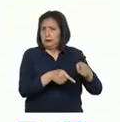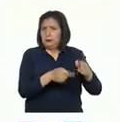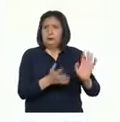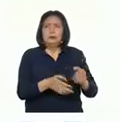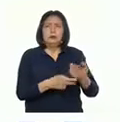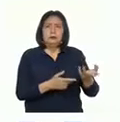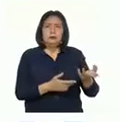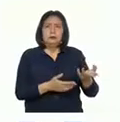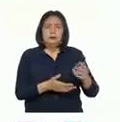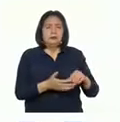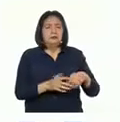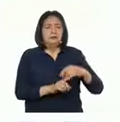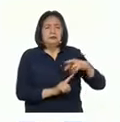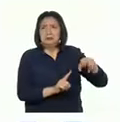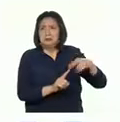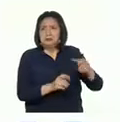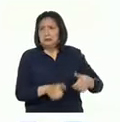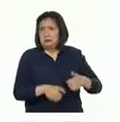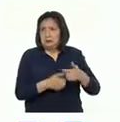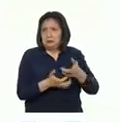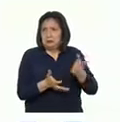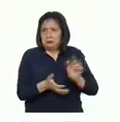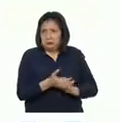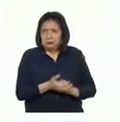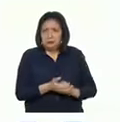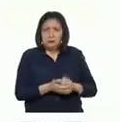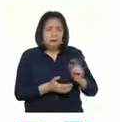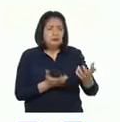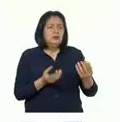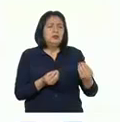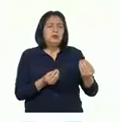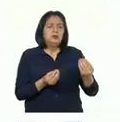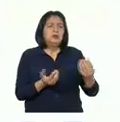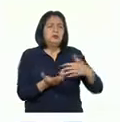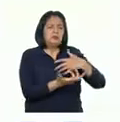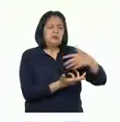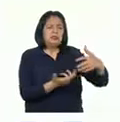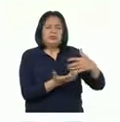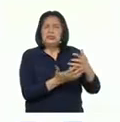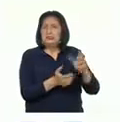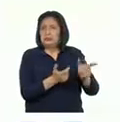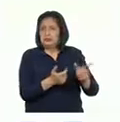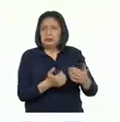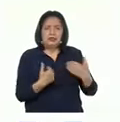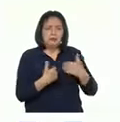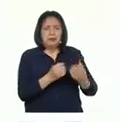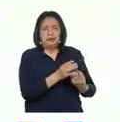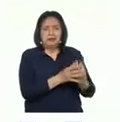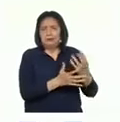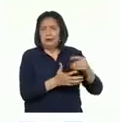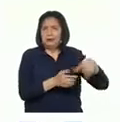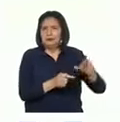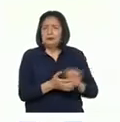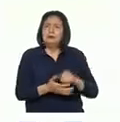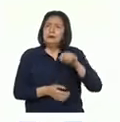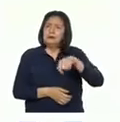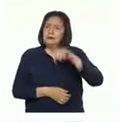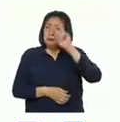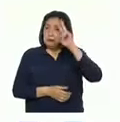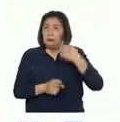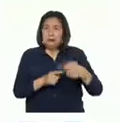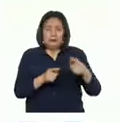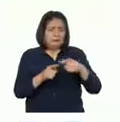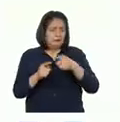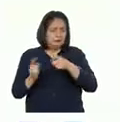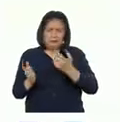en el medio o entorno en el que viven y la relación entre ambos. En el Perú existe una